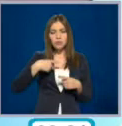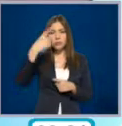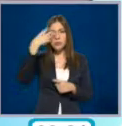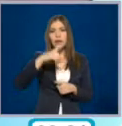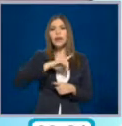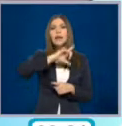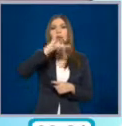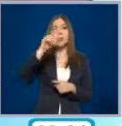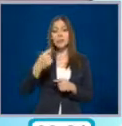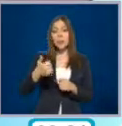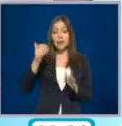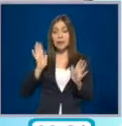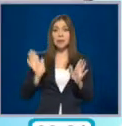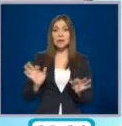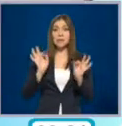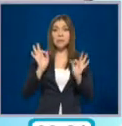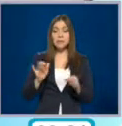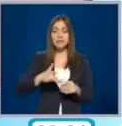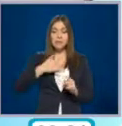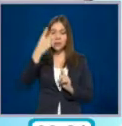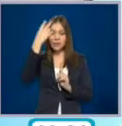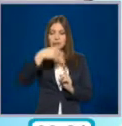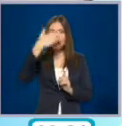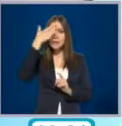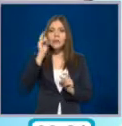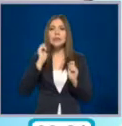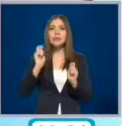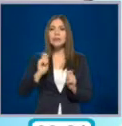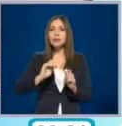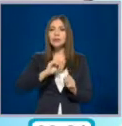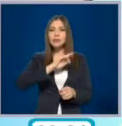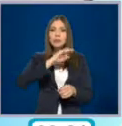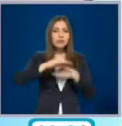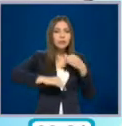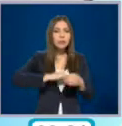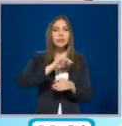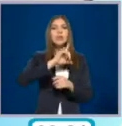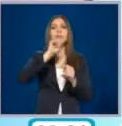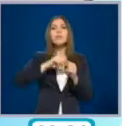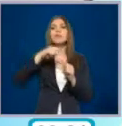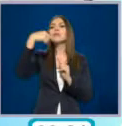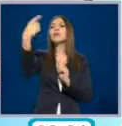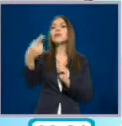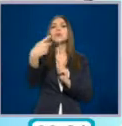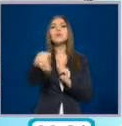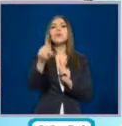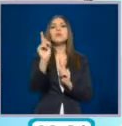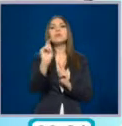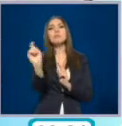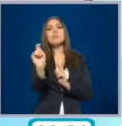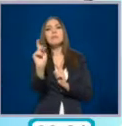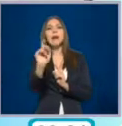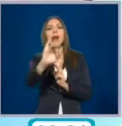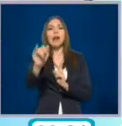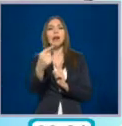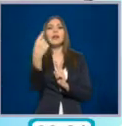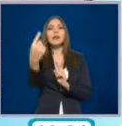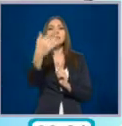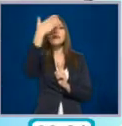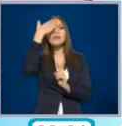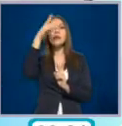otro y podamos establecer una comunicación. Estos vicios de los que hablas en las relaciones, creo que en general suceden